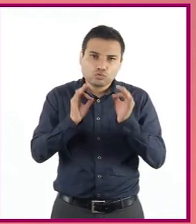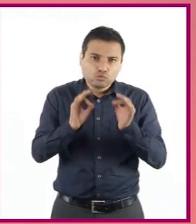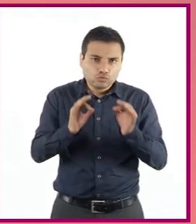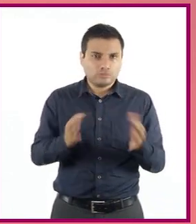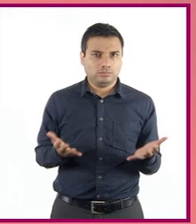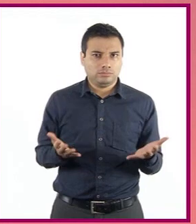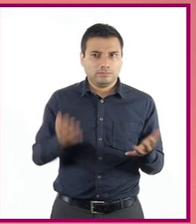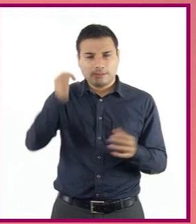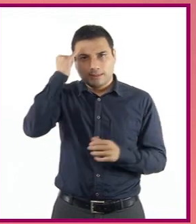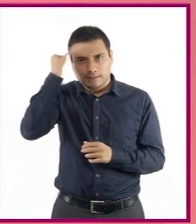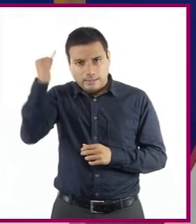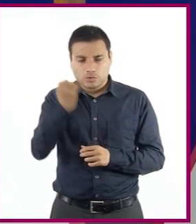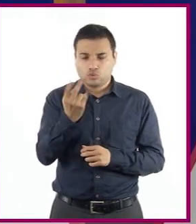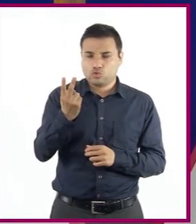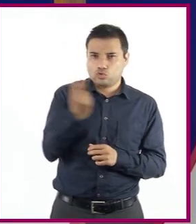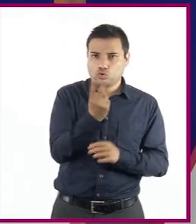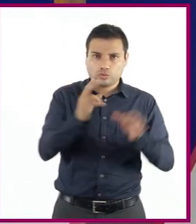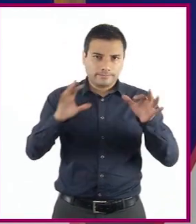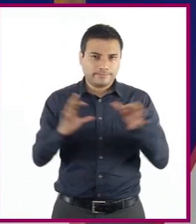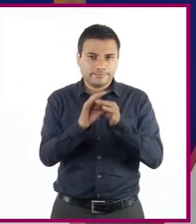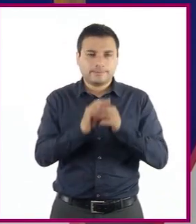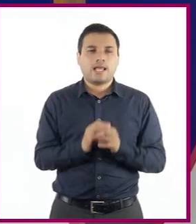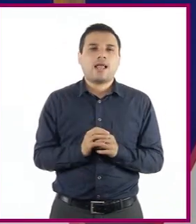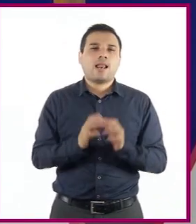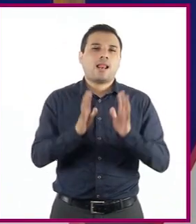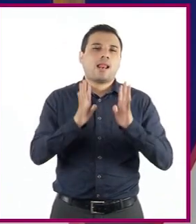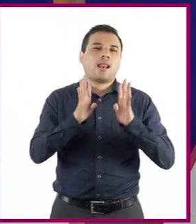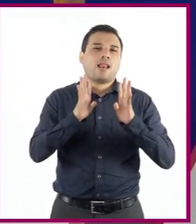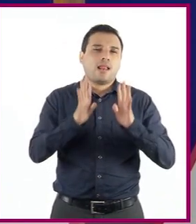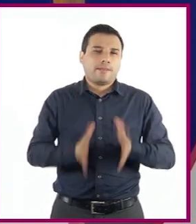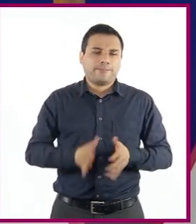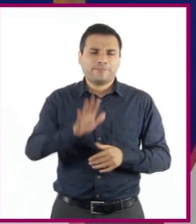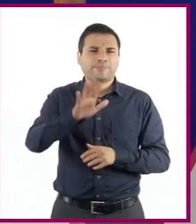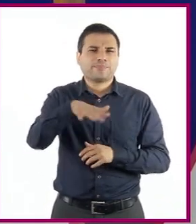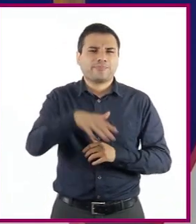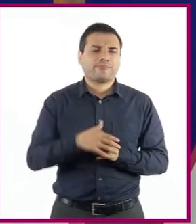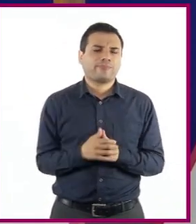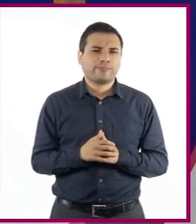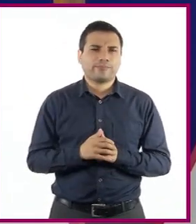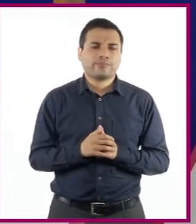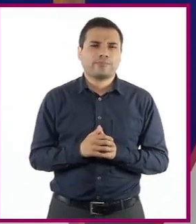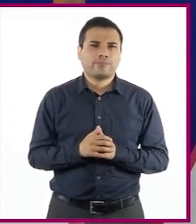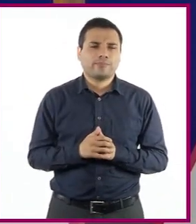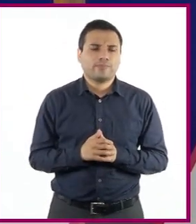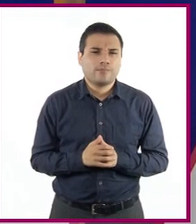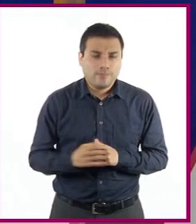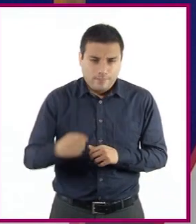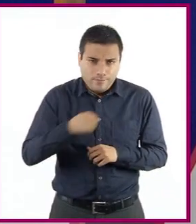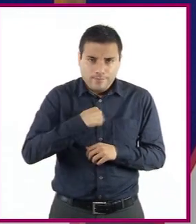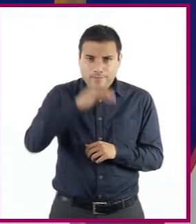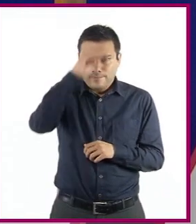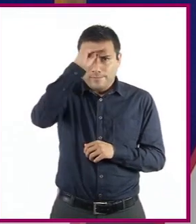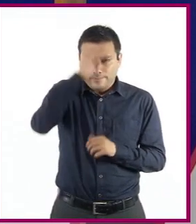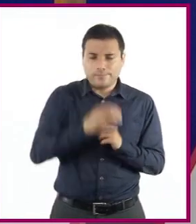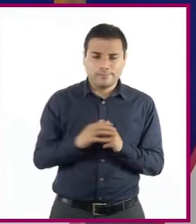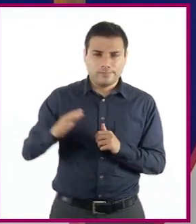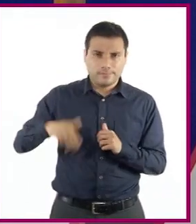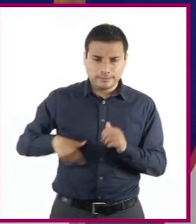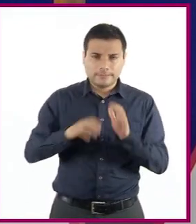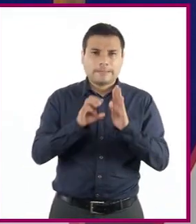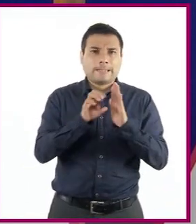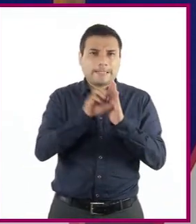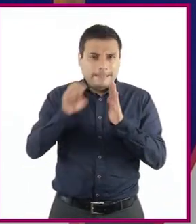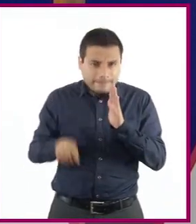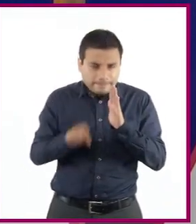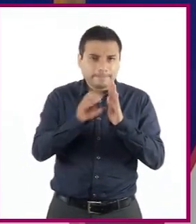una idea con la otra. Profesora Montserrat, sin lugar a dudas, considero que los ejemplos que nos está